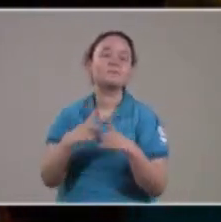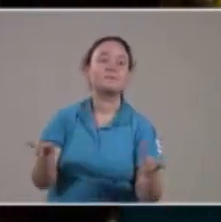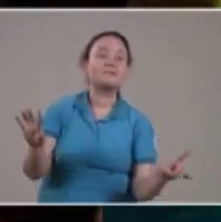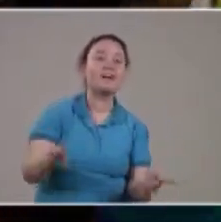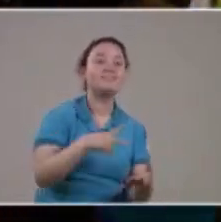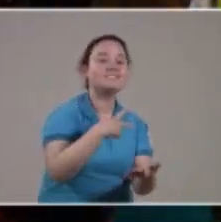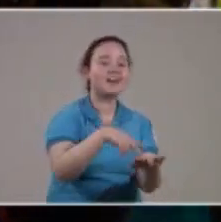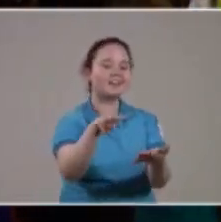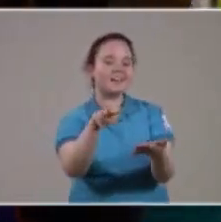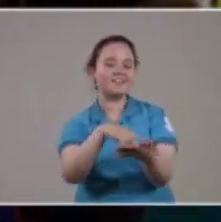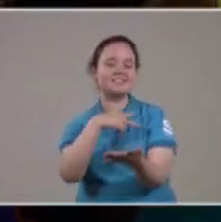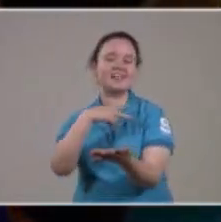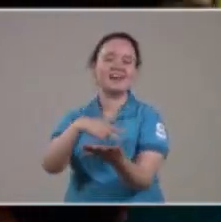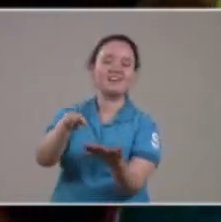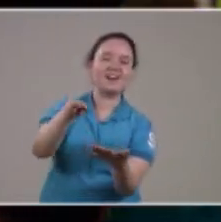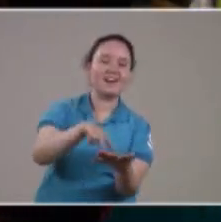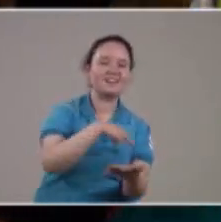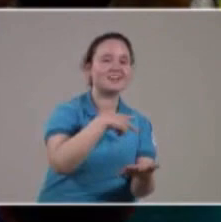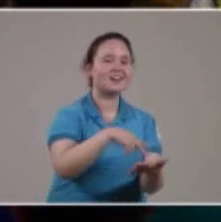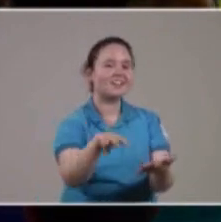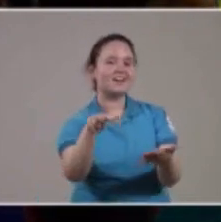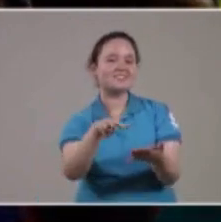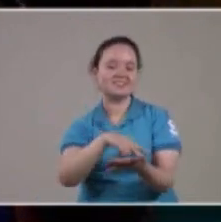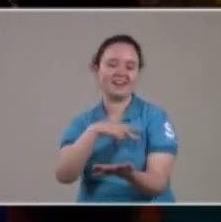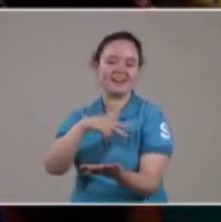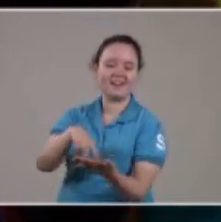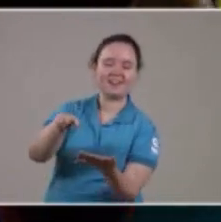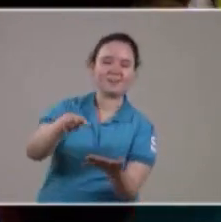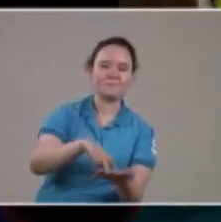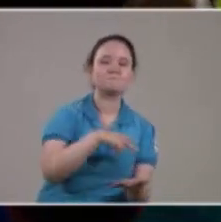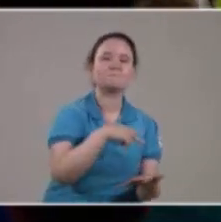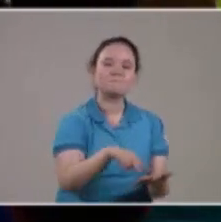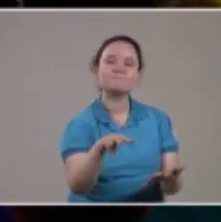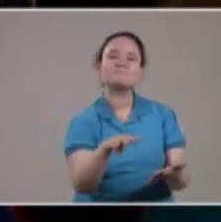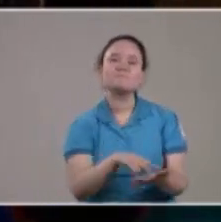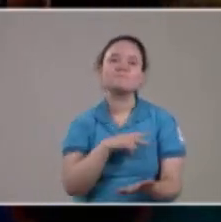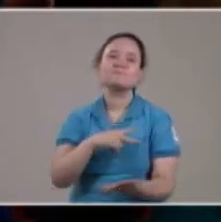quiero danzar, danzar, danzar, danzar, danzar,